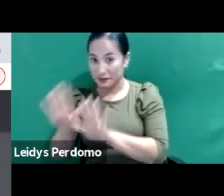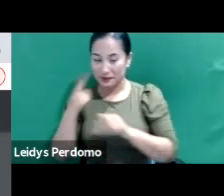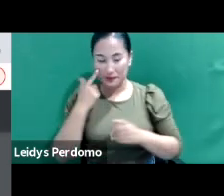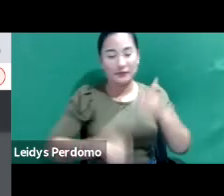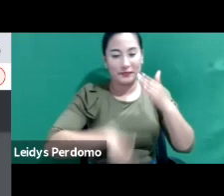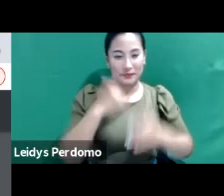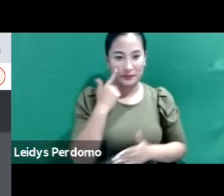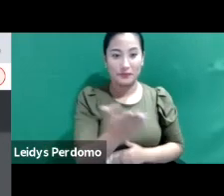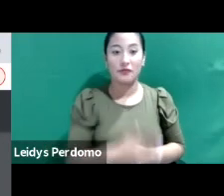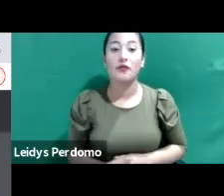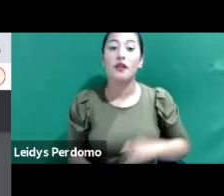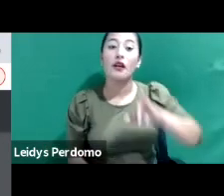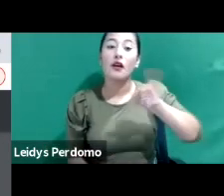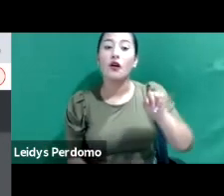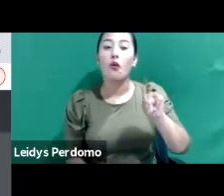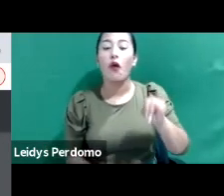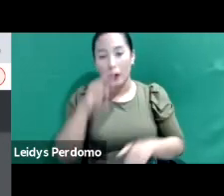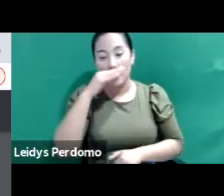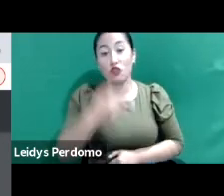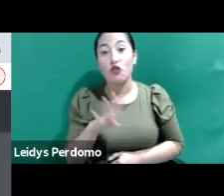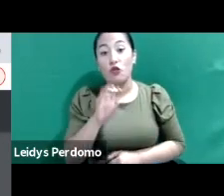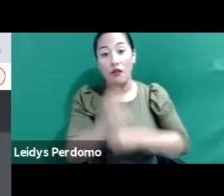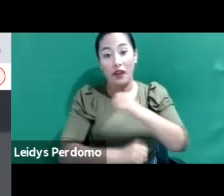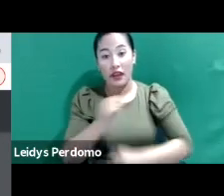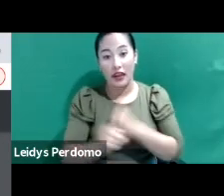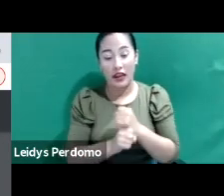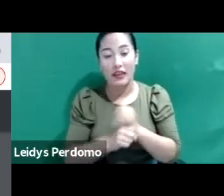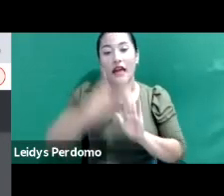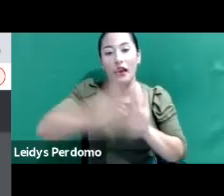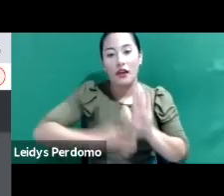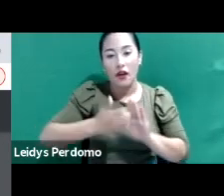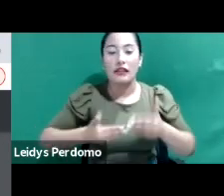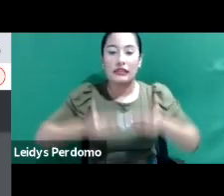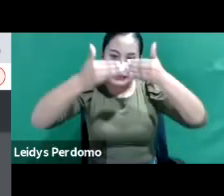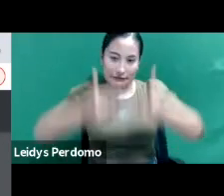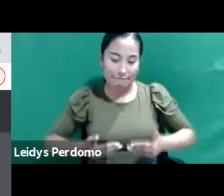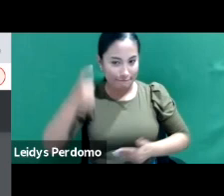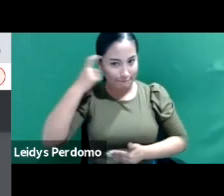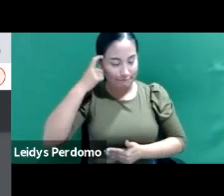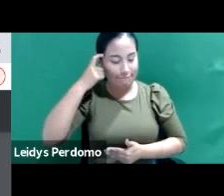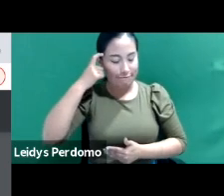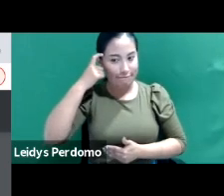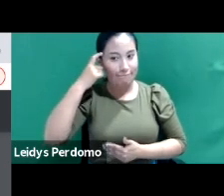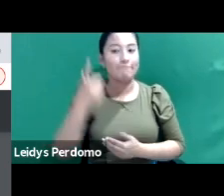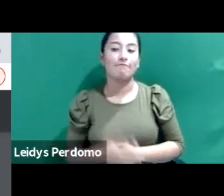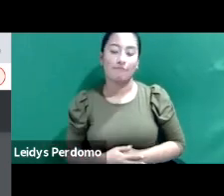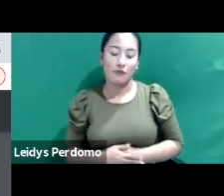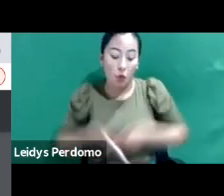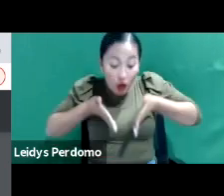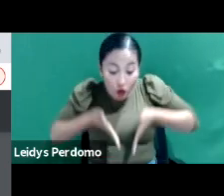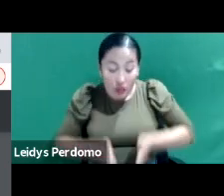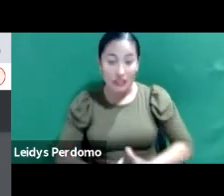comienzo. Juan es un niño de 9 años que fue diagnosticado con discapacidad intelectual al nacer. Dado el diagnóstico